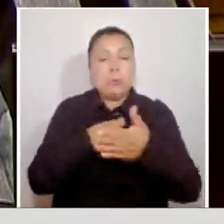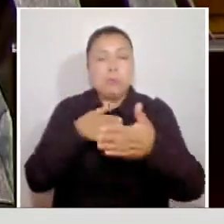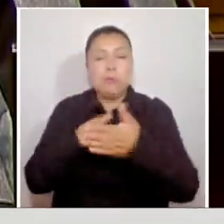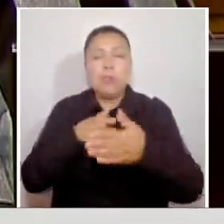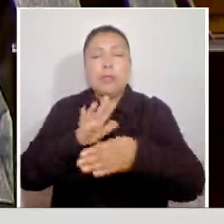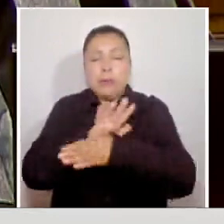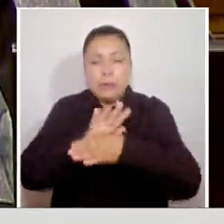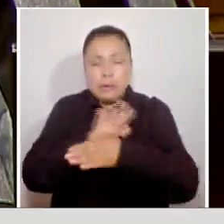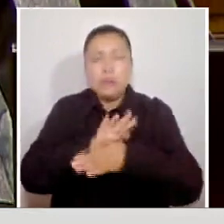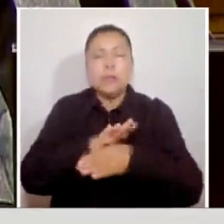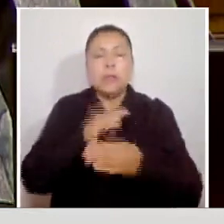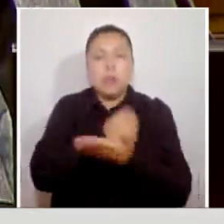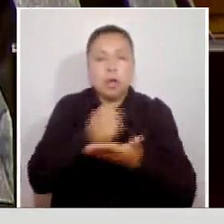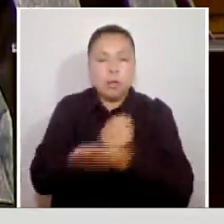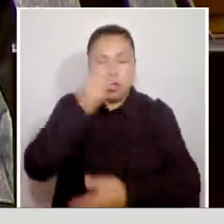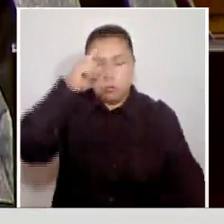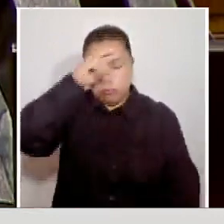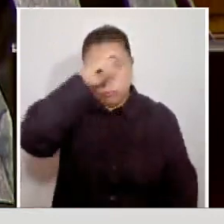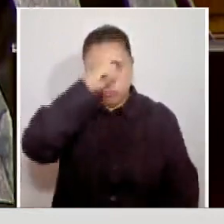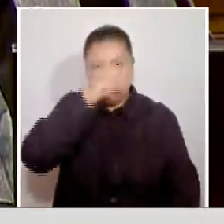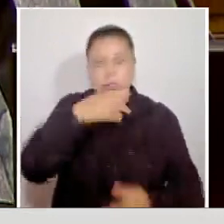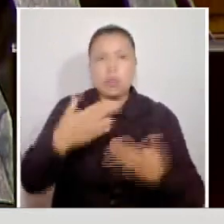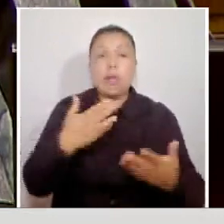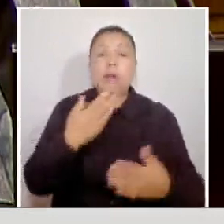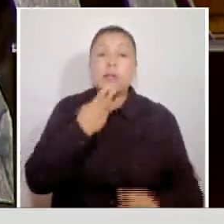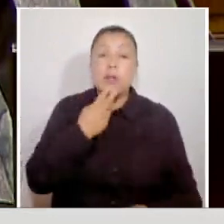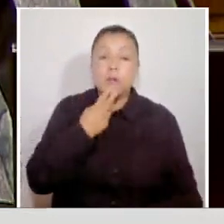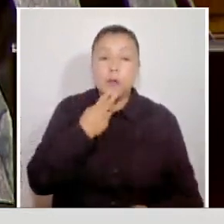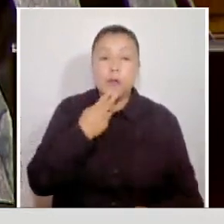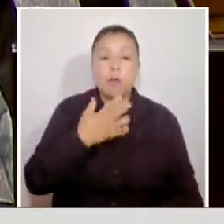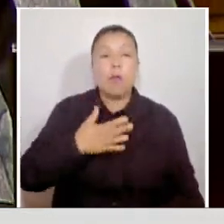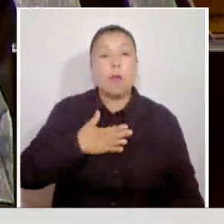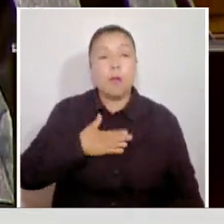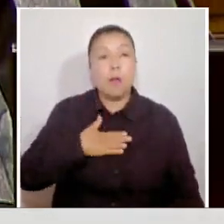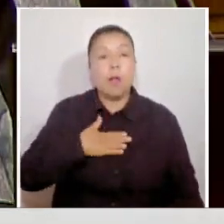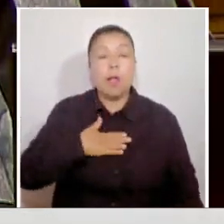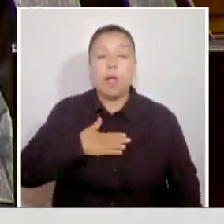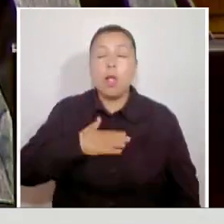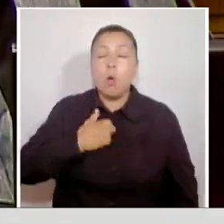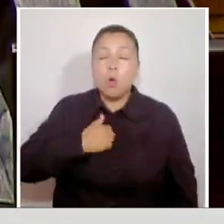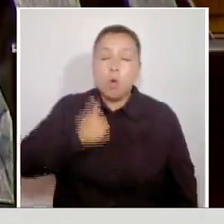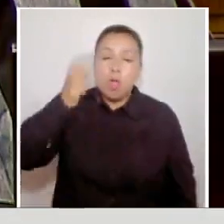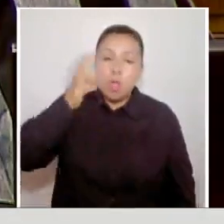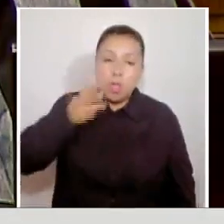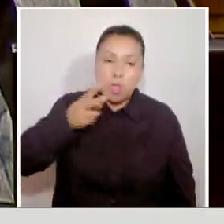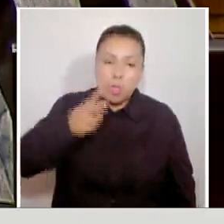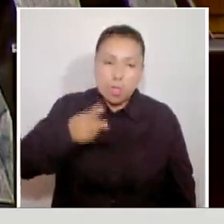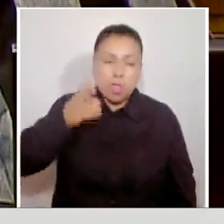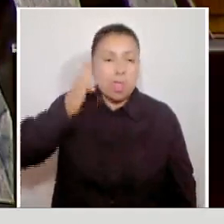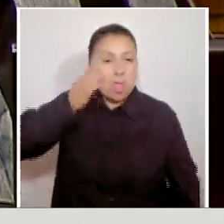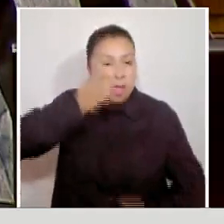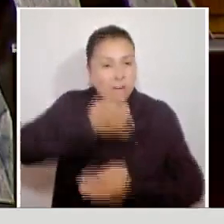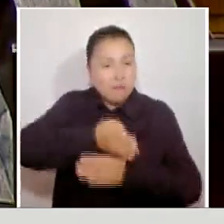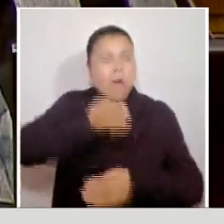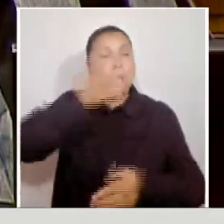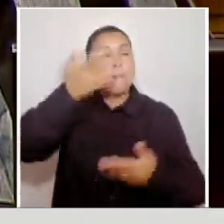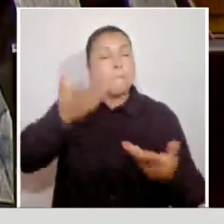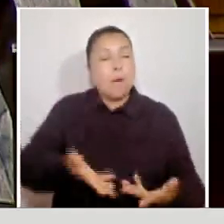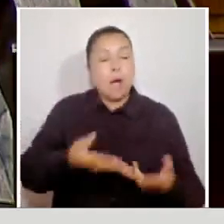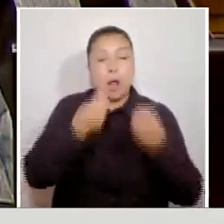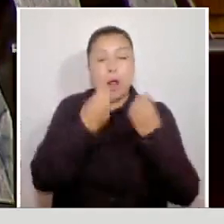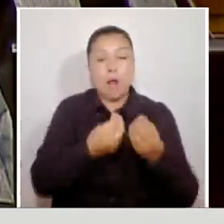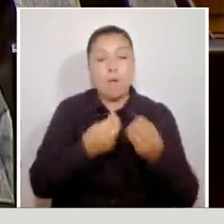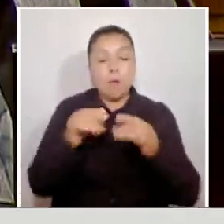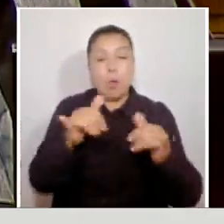que muchas veces se deben sometidas señor presidente en el cumplimiento del deber de crear las condiciones necesarias para el bien común y la